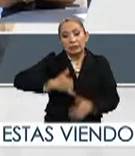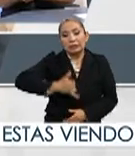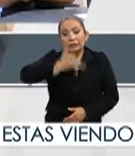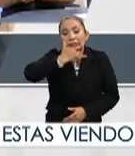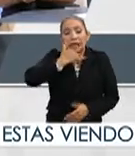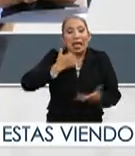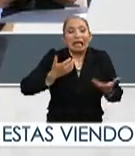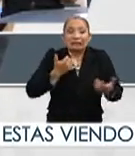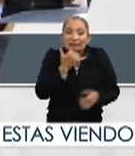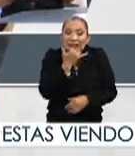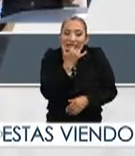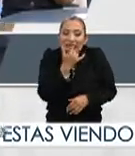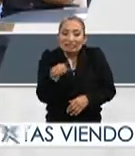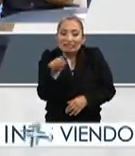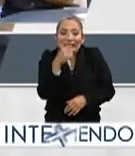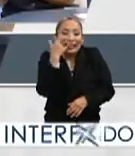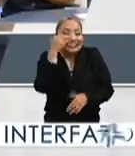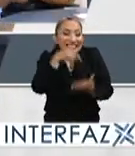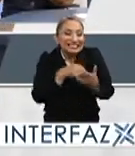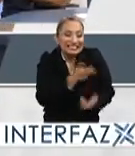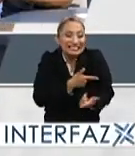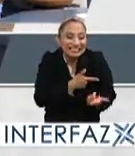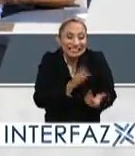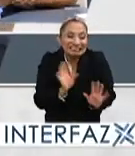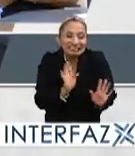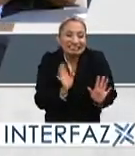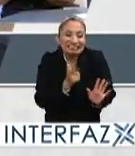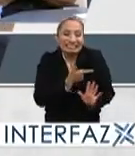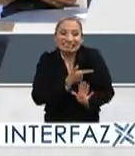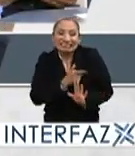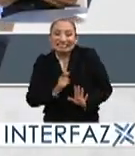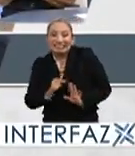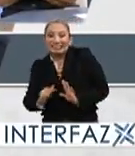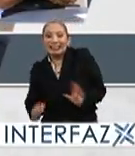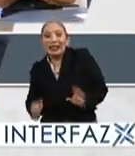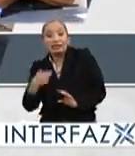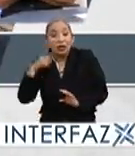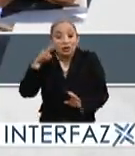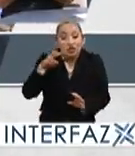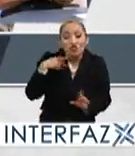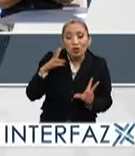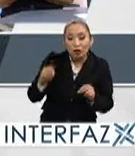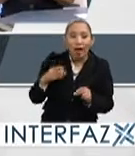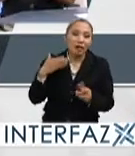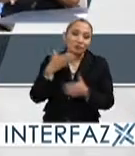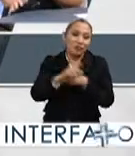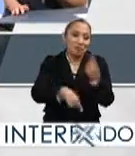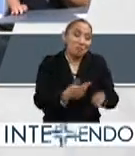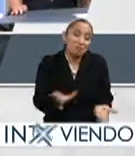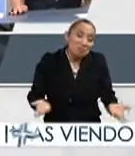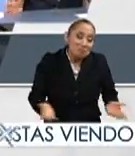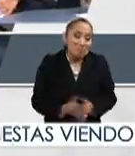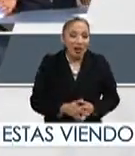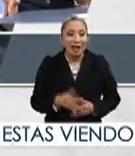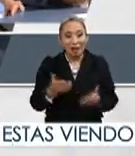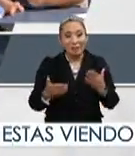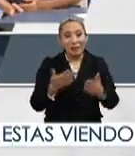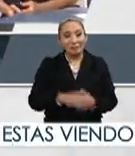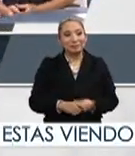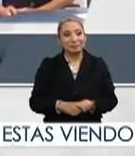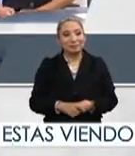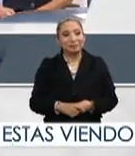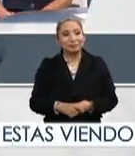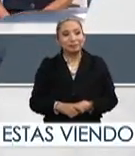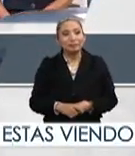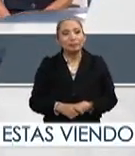equivocamos y que los que creíamos que sí no son, y esperemos que los que creíamos que no, sí fueran, ¿no? Pero porque luego a veces ni entran,